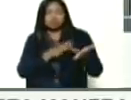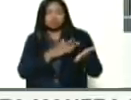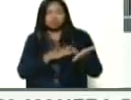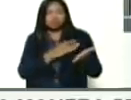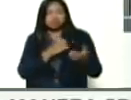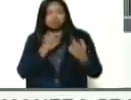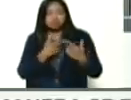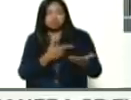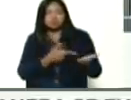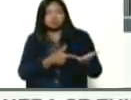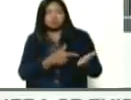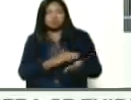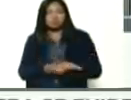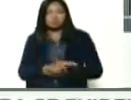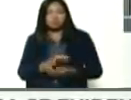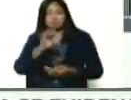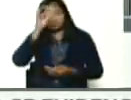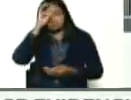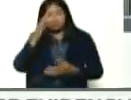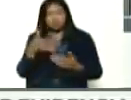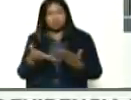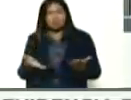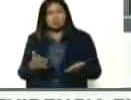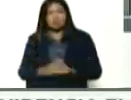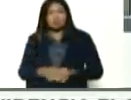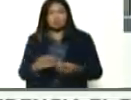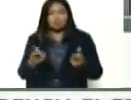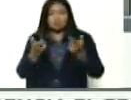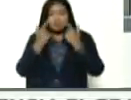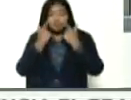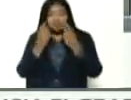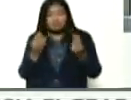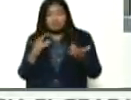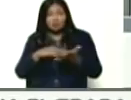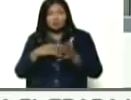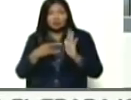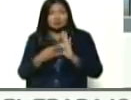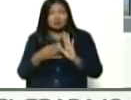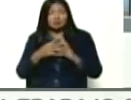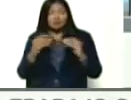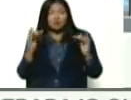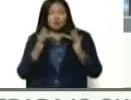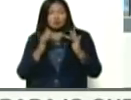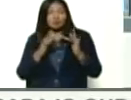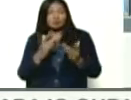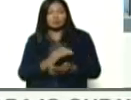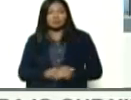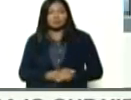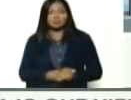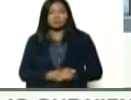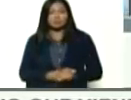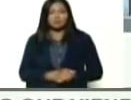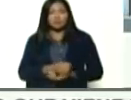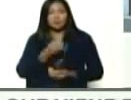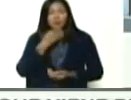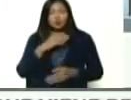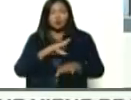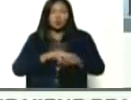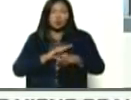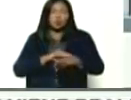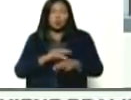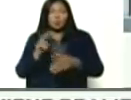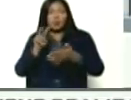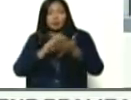aquí mira me lo vuelven a poner pendiente de todos los detalles técnicos la transmisión de todos bueno doctor alvarado voy a